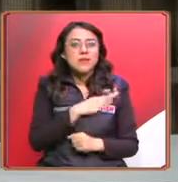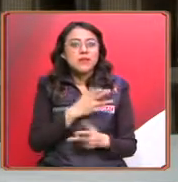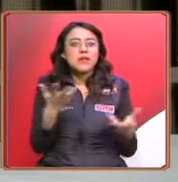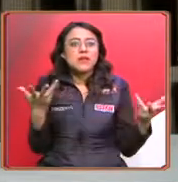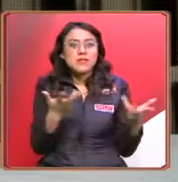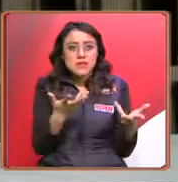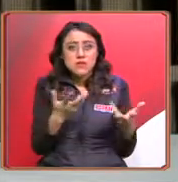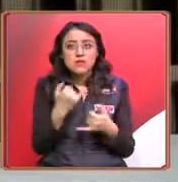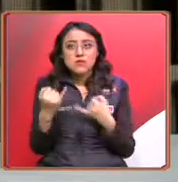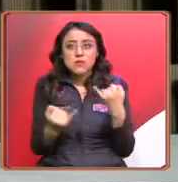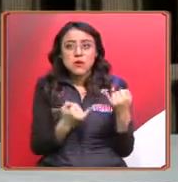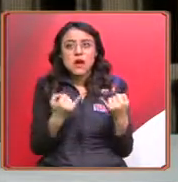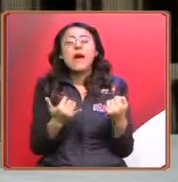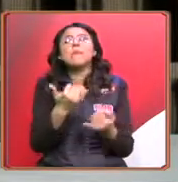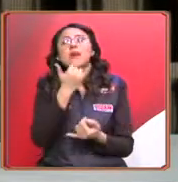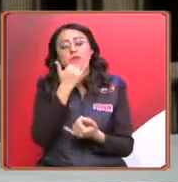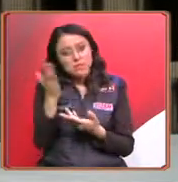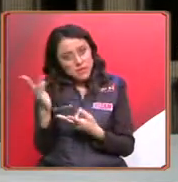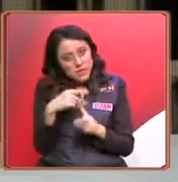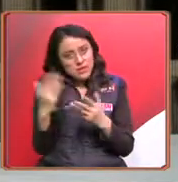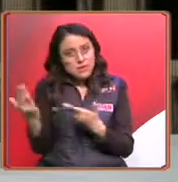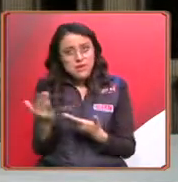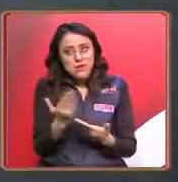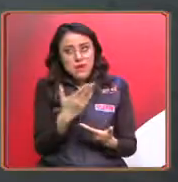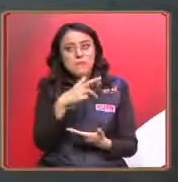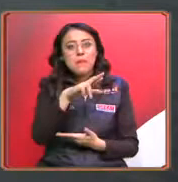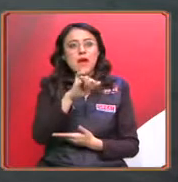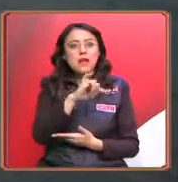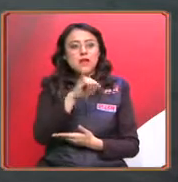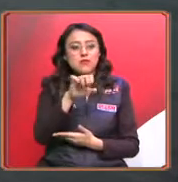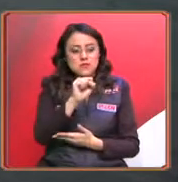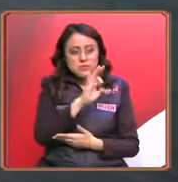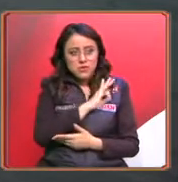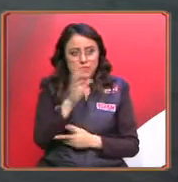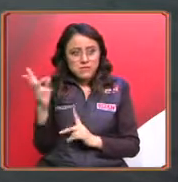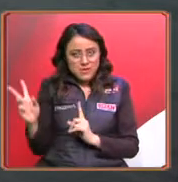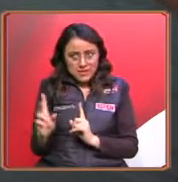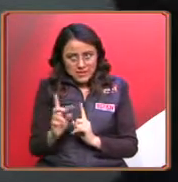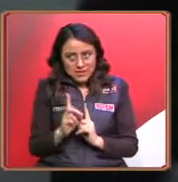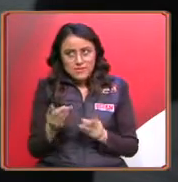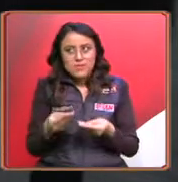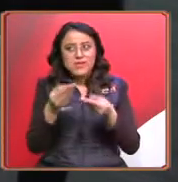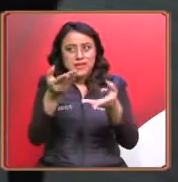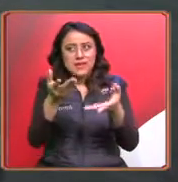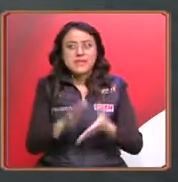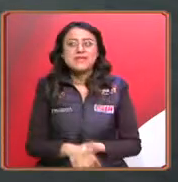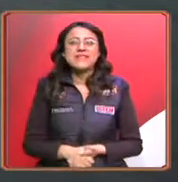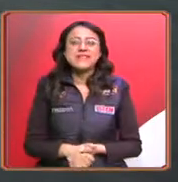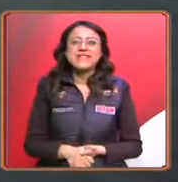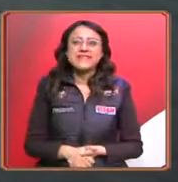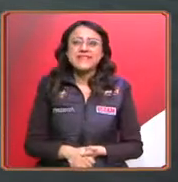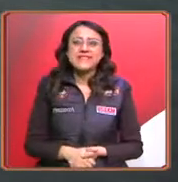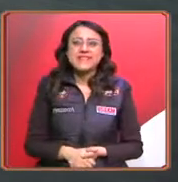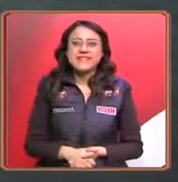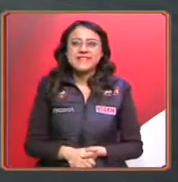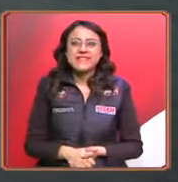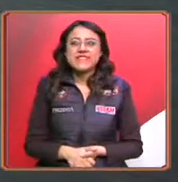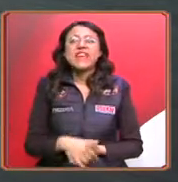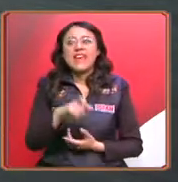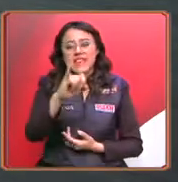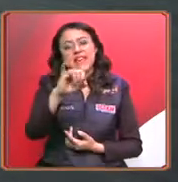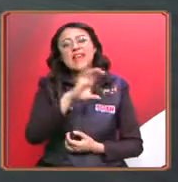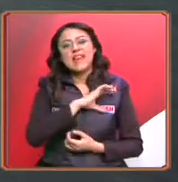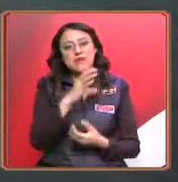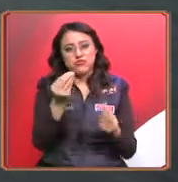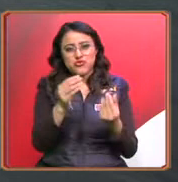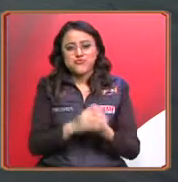vivimos el juguetón en comunidad. Ah, pásale, marijo. Para ella sí, sí. A ella sí no me la descuides. Al urbano puedes maltratarlo, pero a ella no. Muchas ella es la gracias.